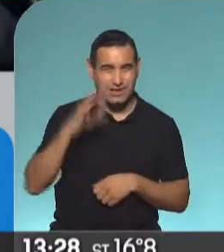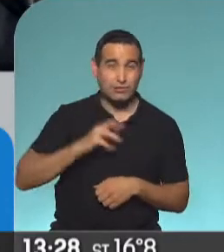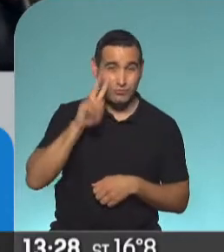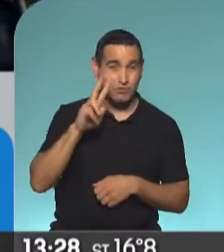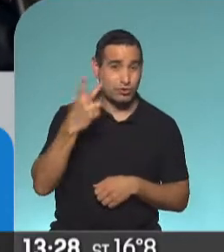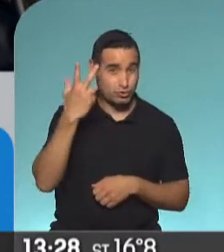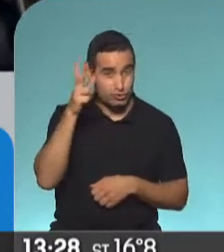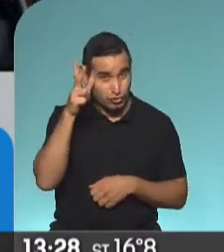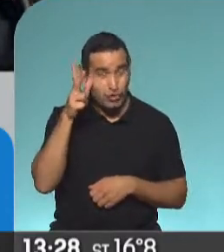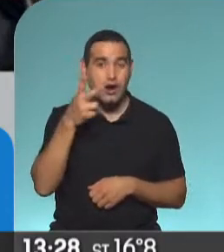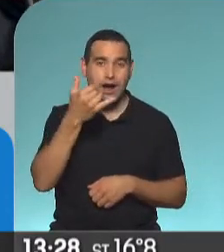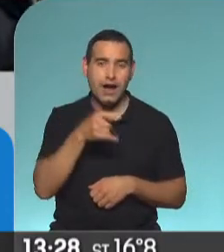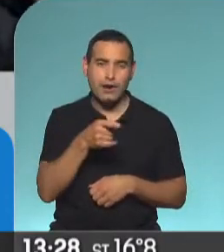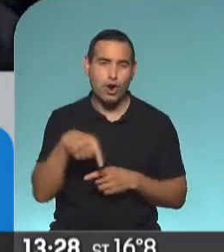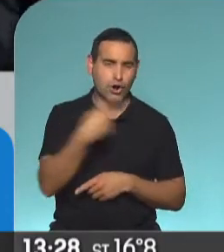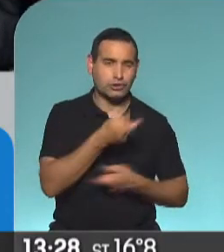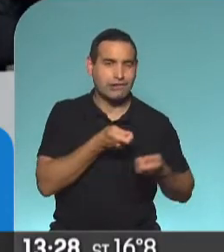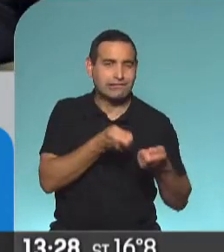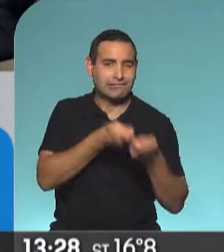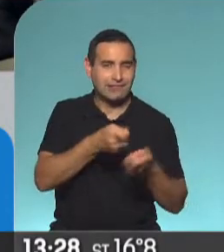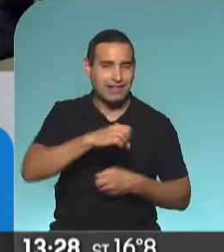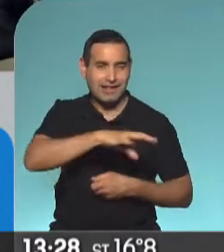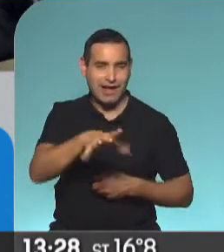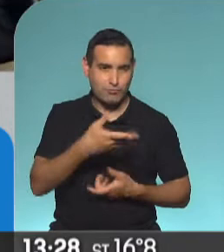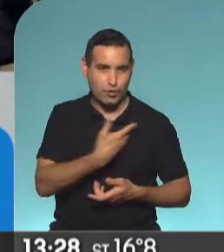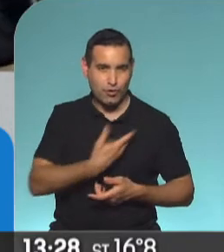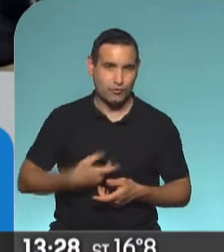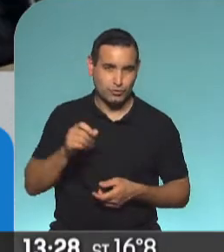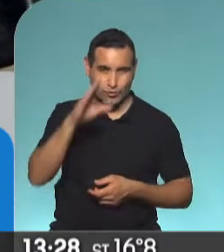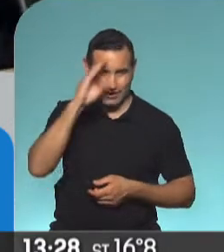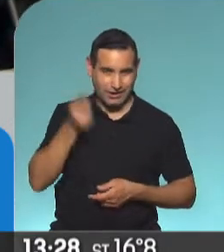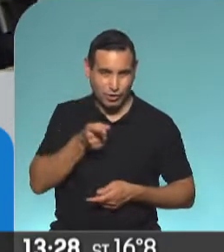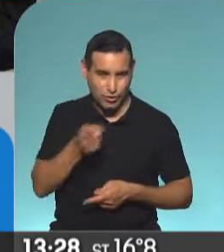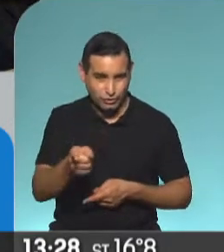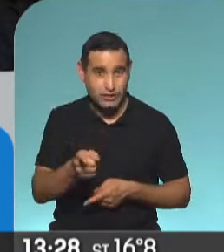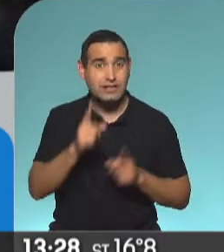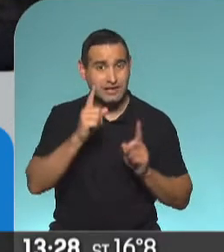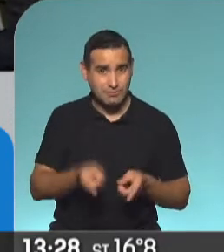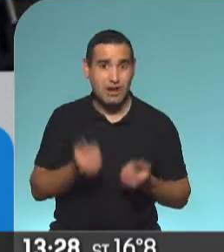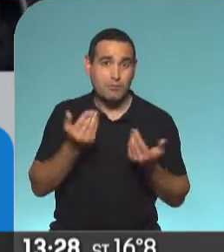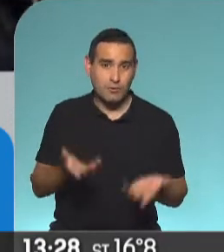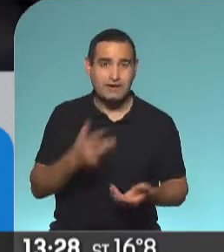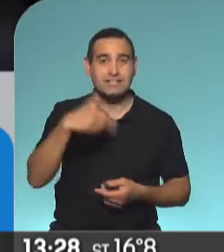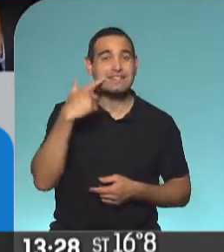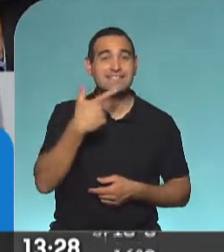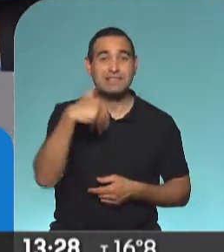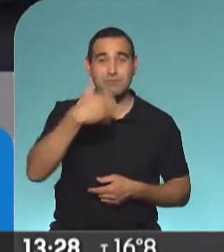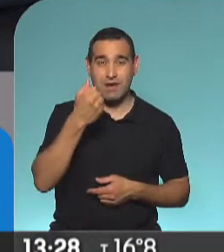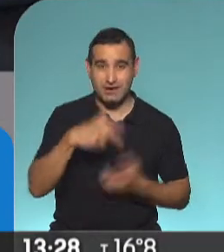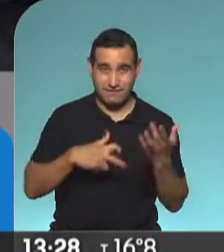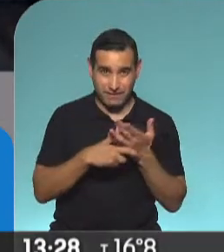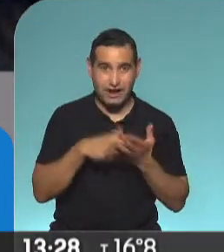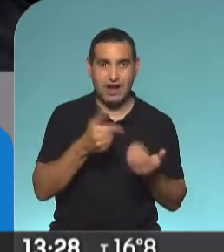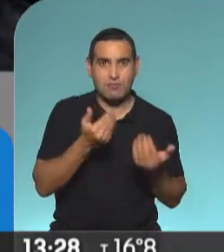había una clara acción de otros para deslegitimar el gobierno de Cristina Kirchner, que también usaron la figura del fiscal Nisman, del ex fiscal